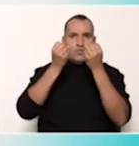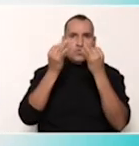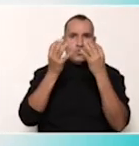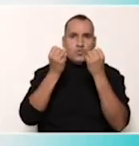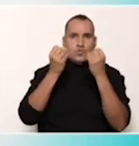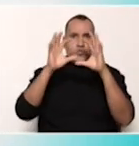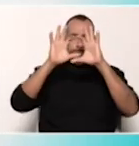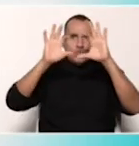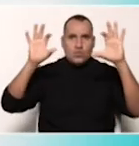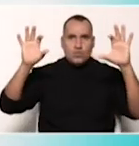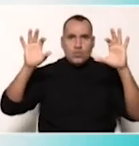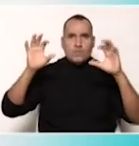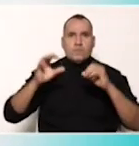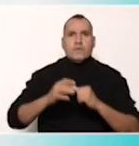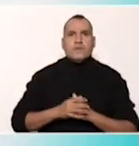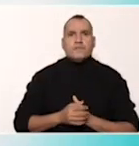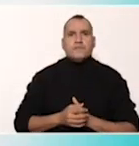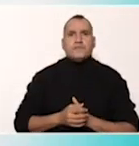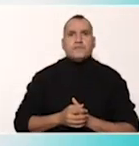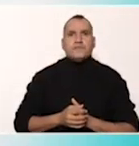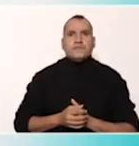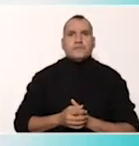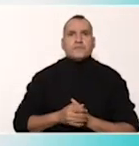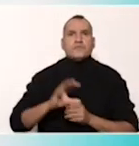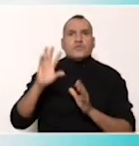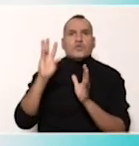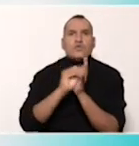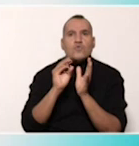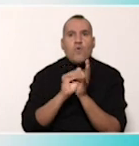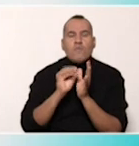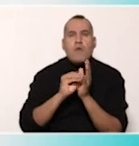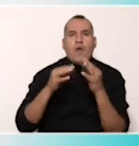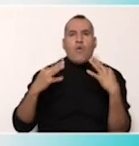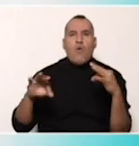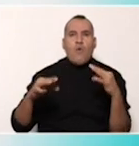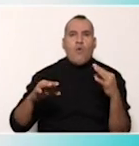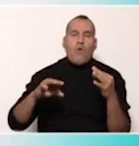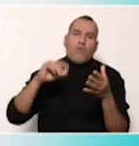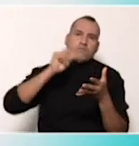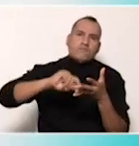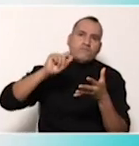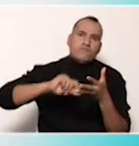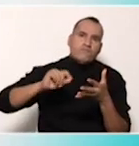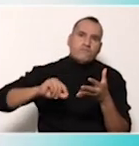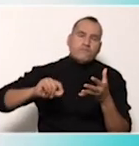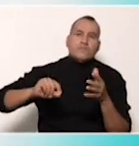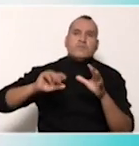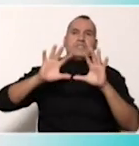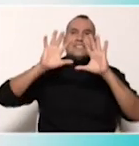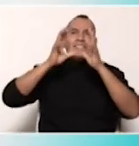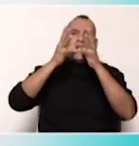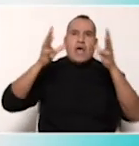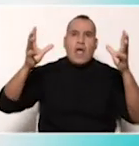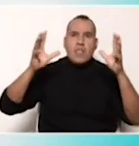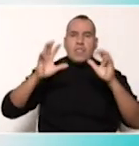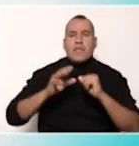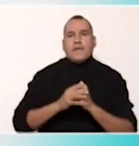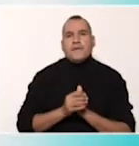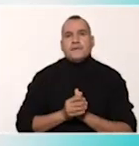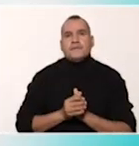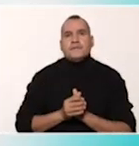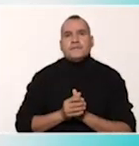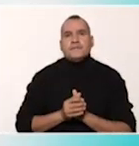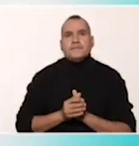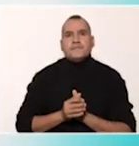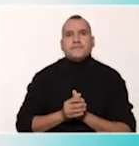Van a aparecer en pantalla. Socializar en familia cómo se descompone una cantidad de 5 cifras en potencias de